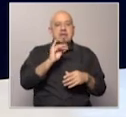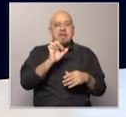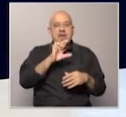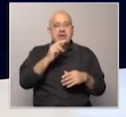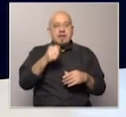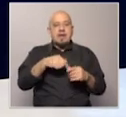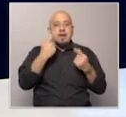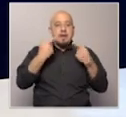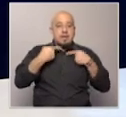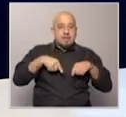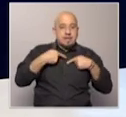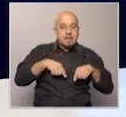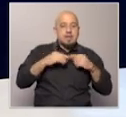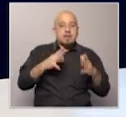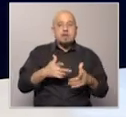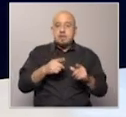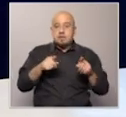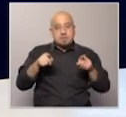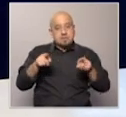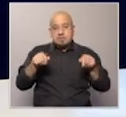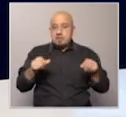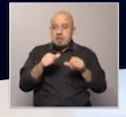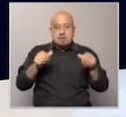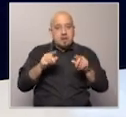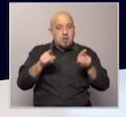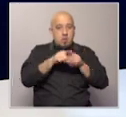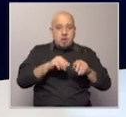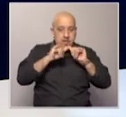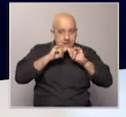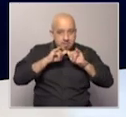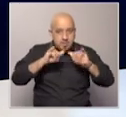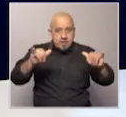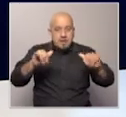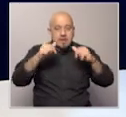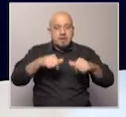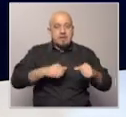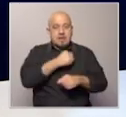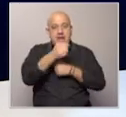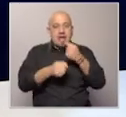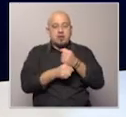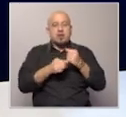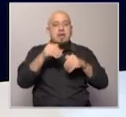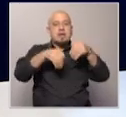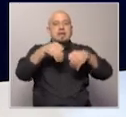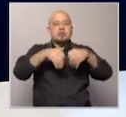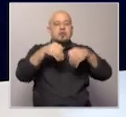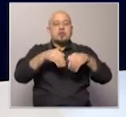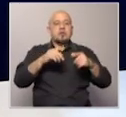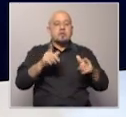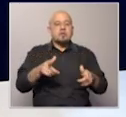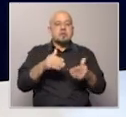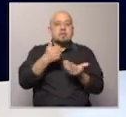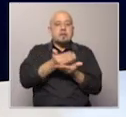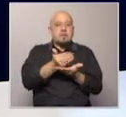desarrolla en paralelo con el ciclo electoral departamental y este es año de elecciones departamentales por tercer ciclo